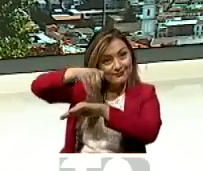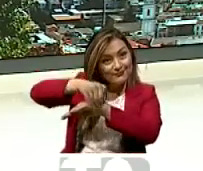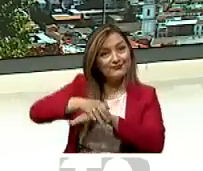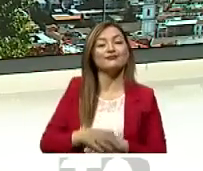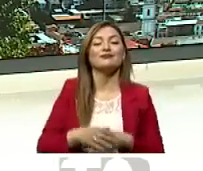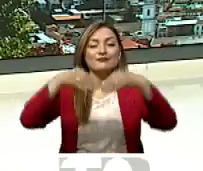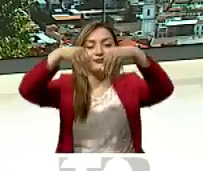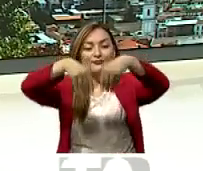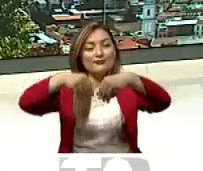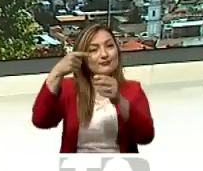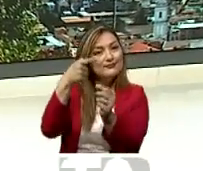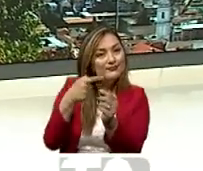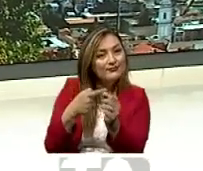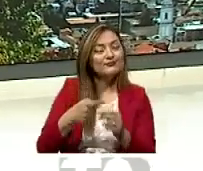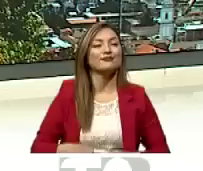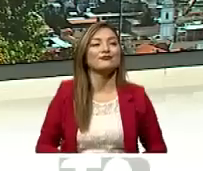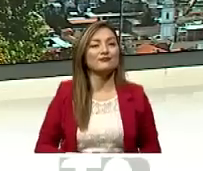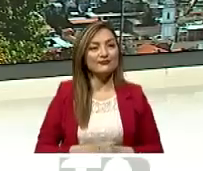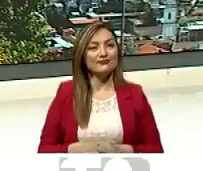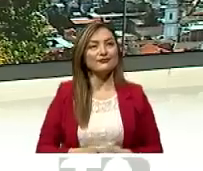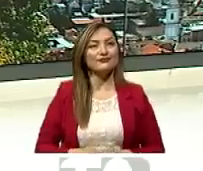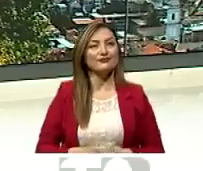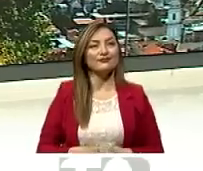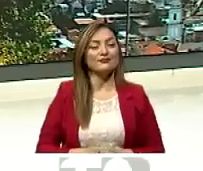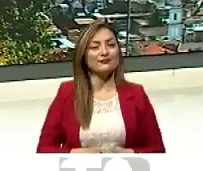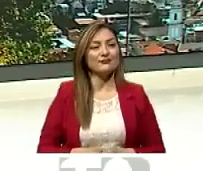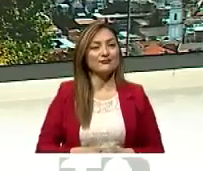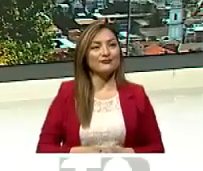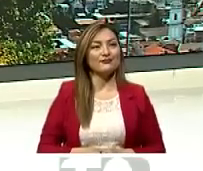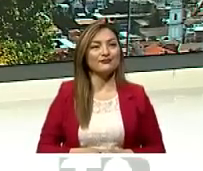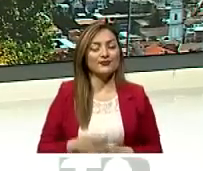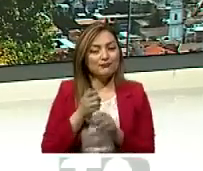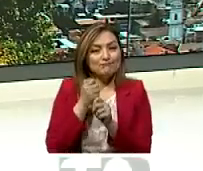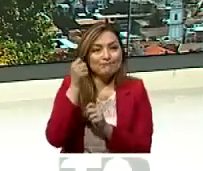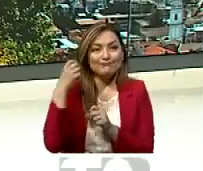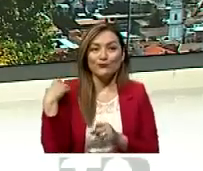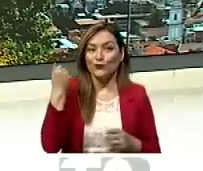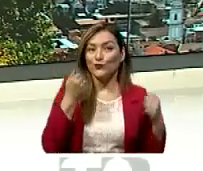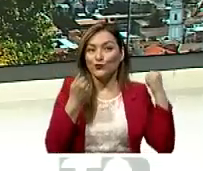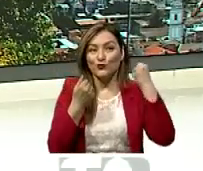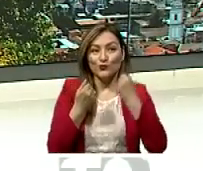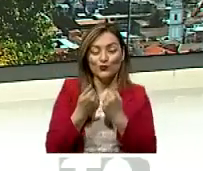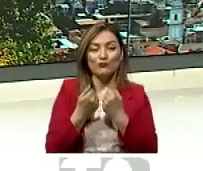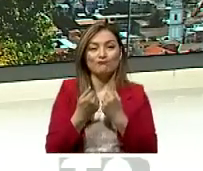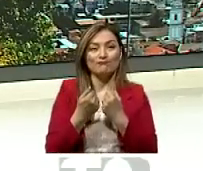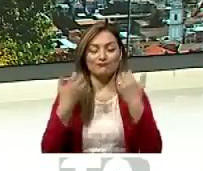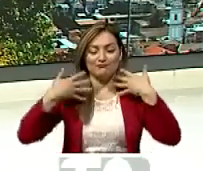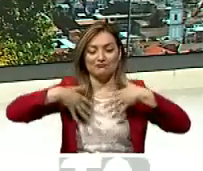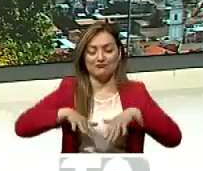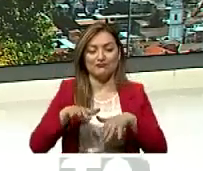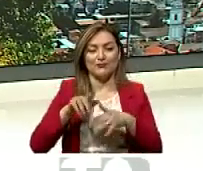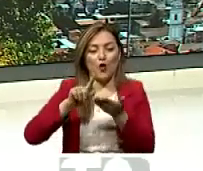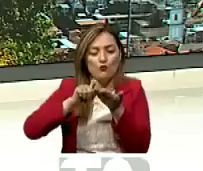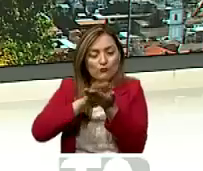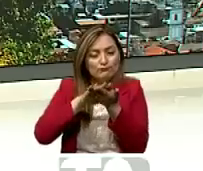a llover en la capital. Entonces, hay que decirlo, paraguas, abrigo, chompa, poncho, protector